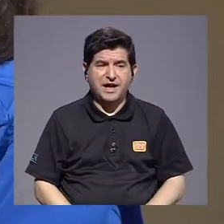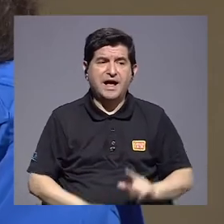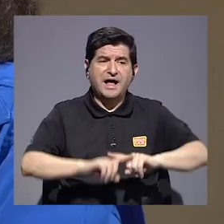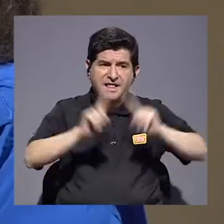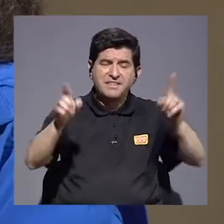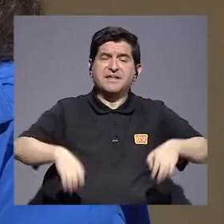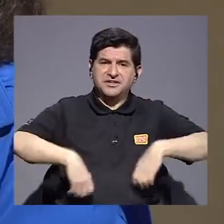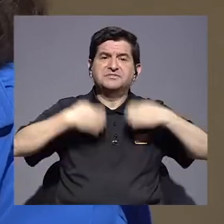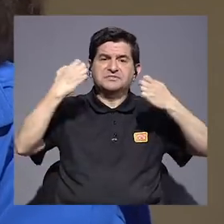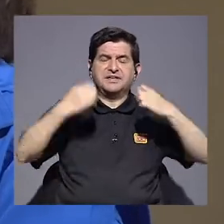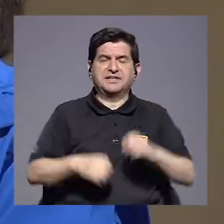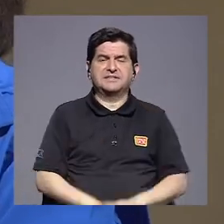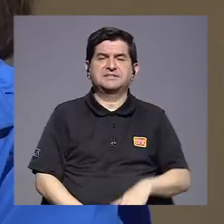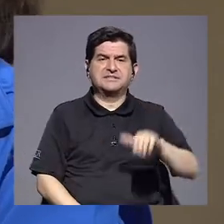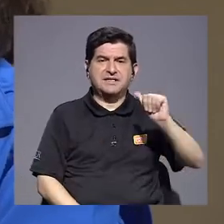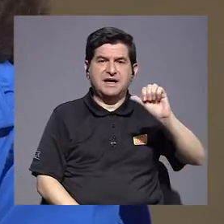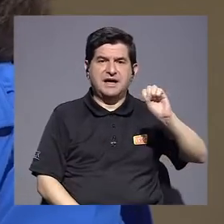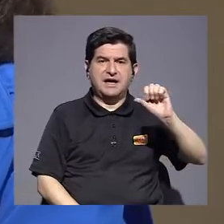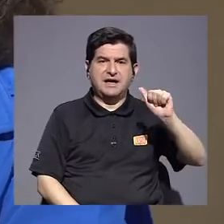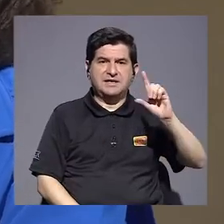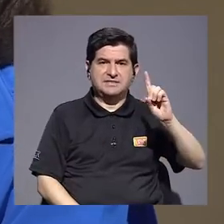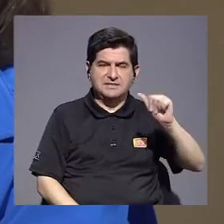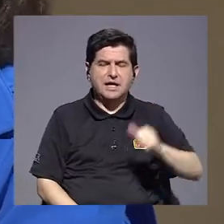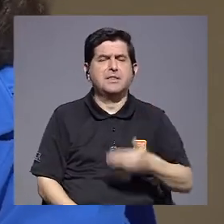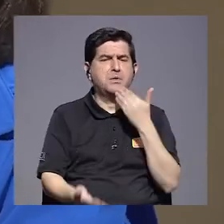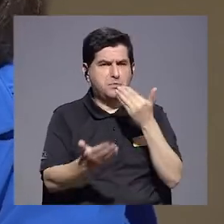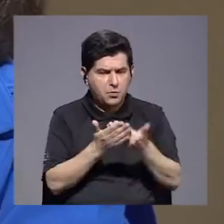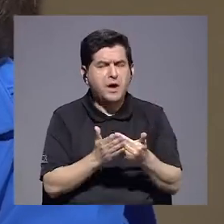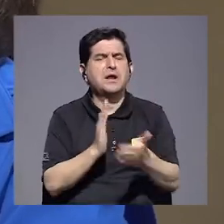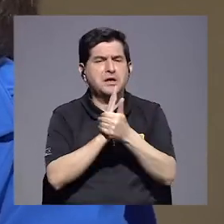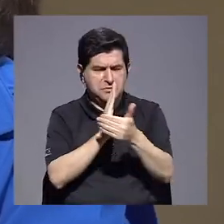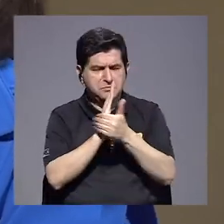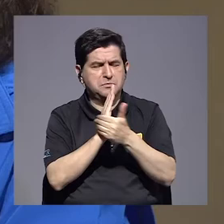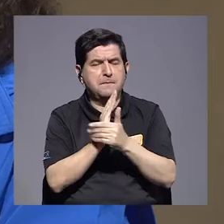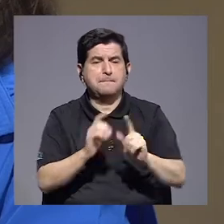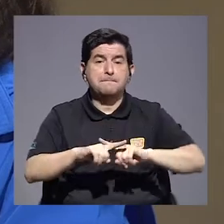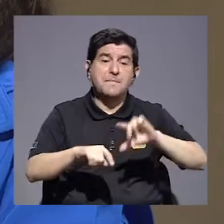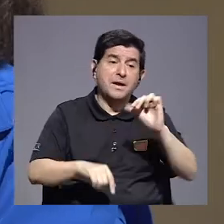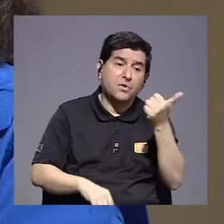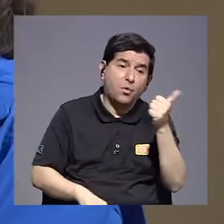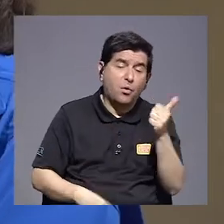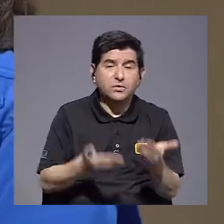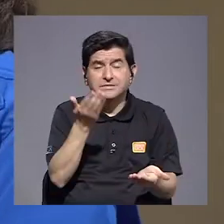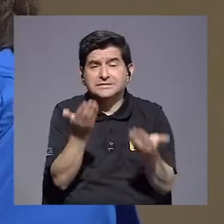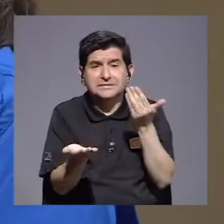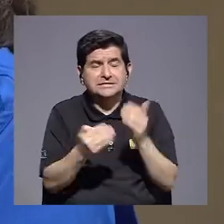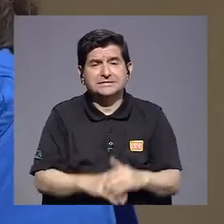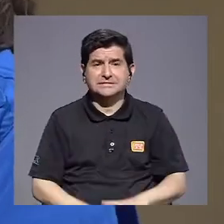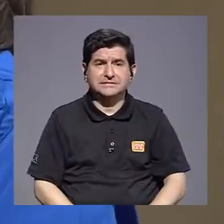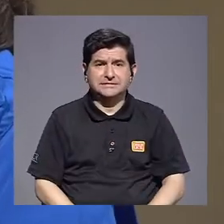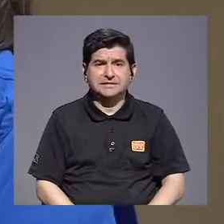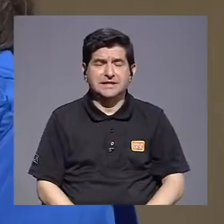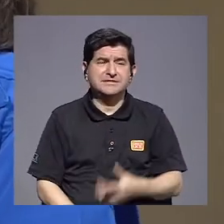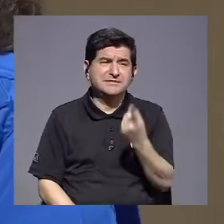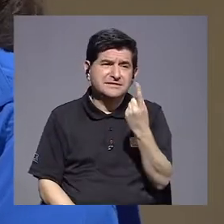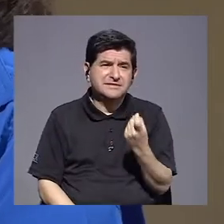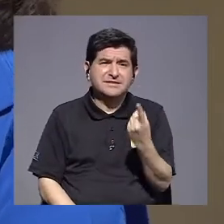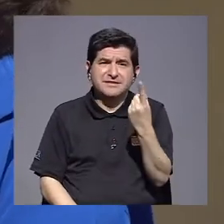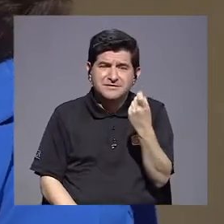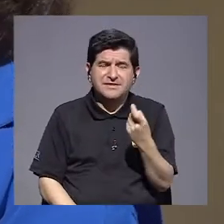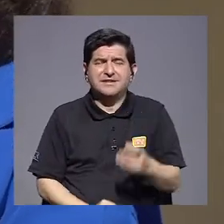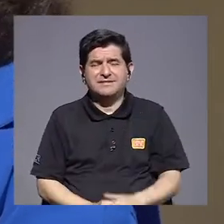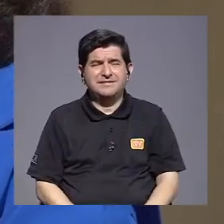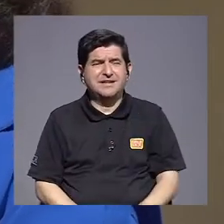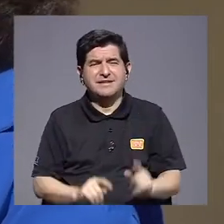ve diferencias. Hay ASADAS muy buenas, con una muy fuerte capacidad, pero tenemos ASADAS que también son, ¿verdad?